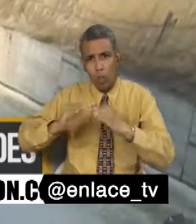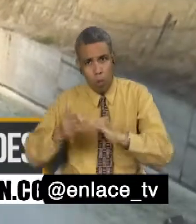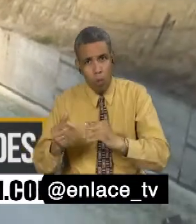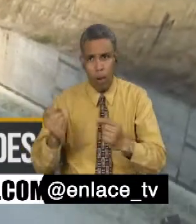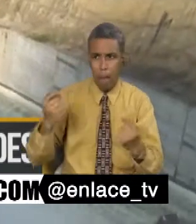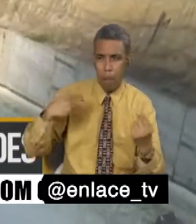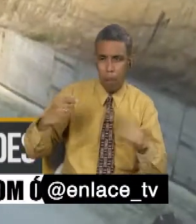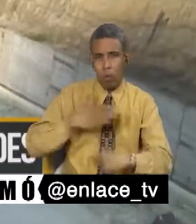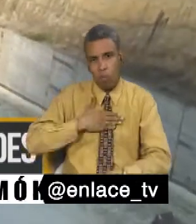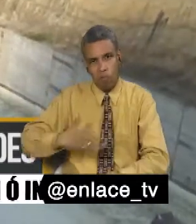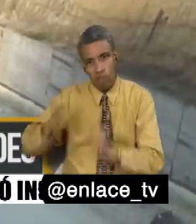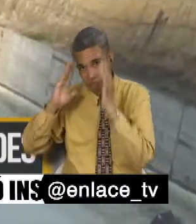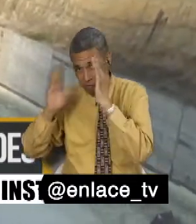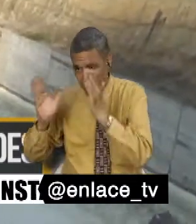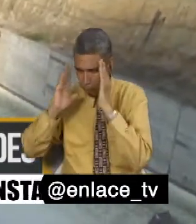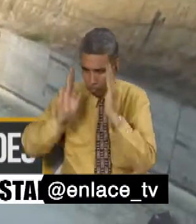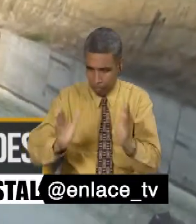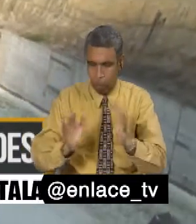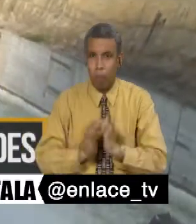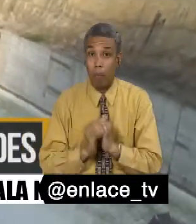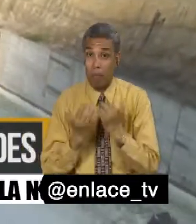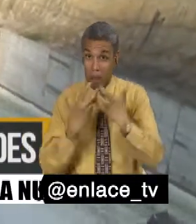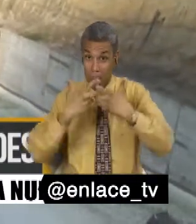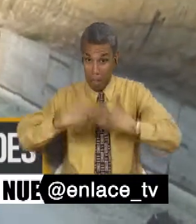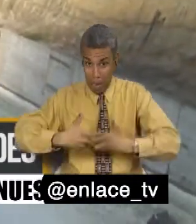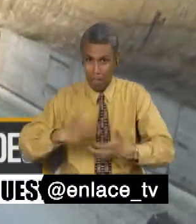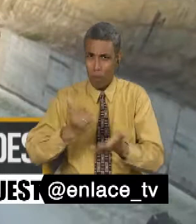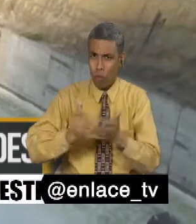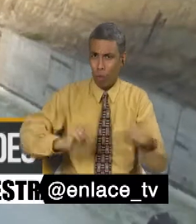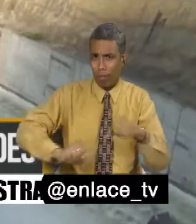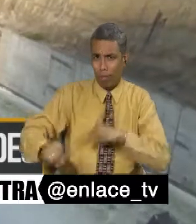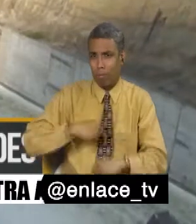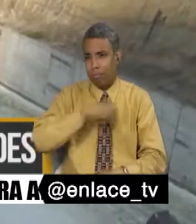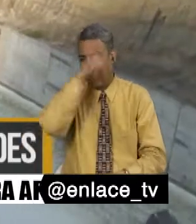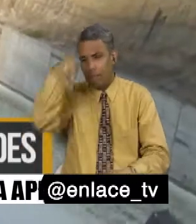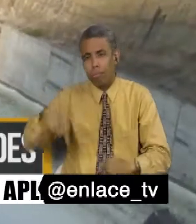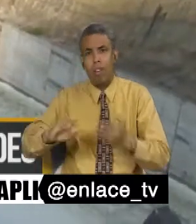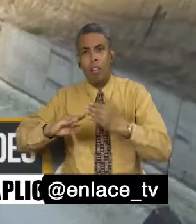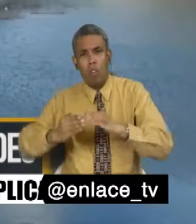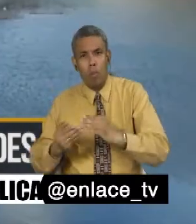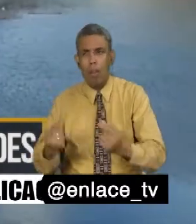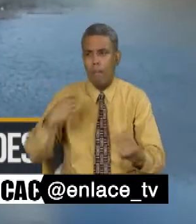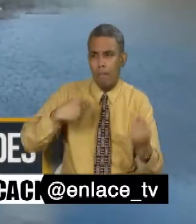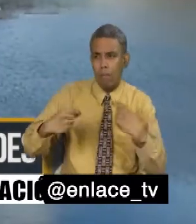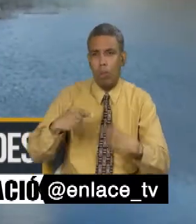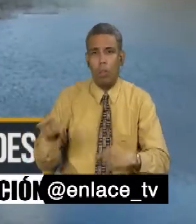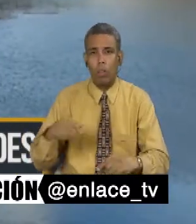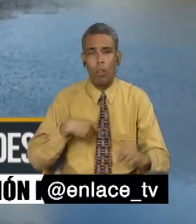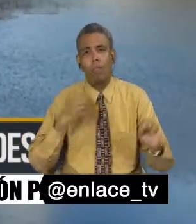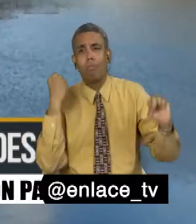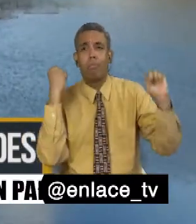recorrido acompañado por directivos de ISAGEN permitió despejar dudas e inquietudes y temores de las comunidades y funcionarios públicos sobre